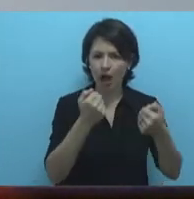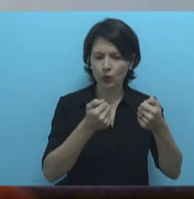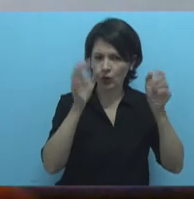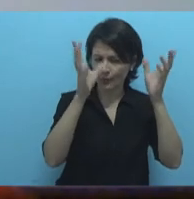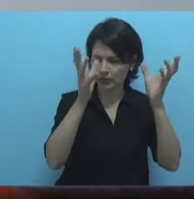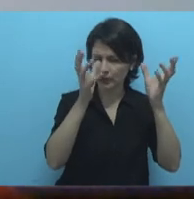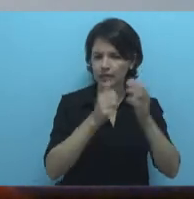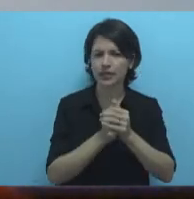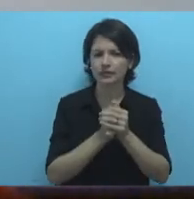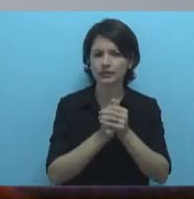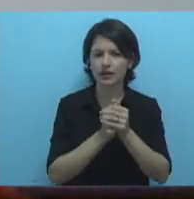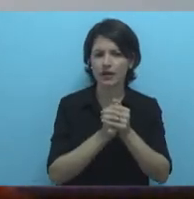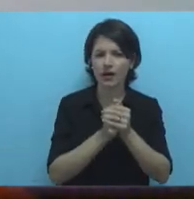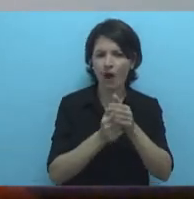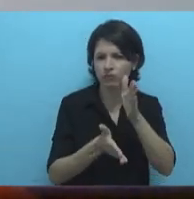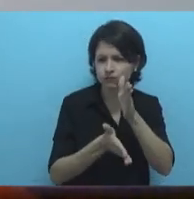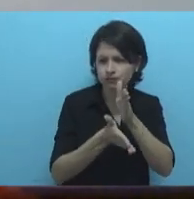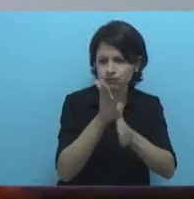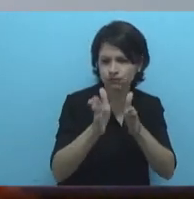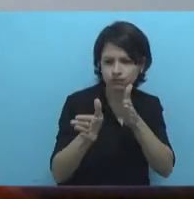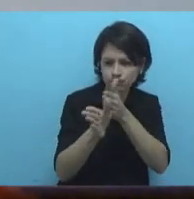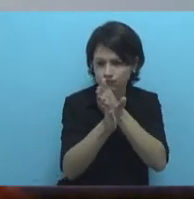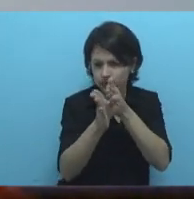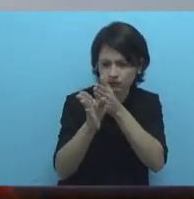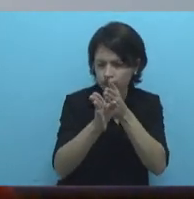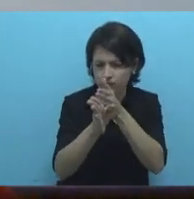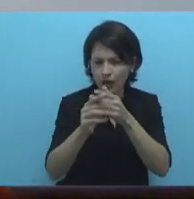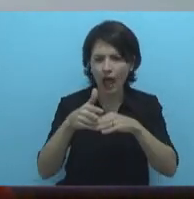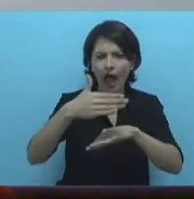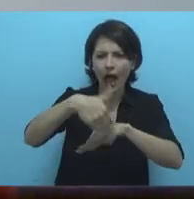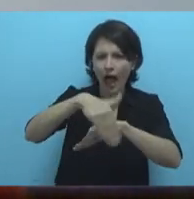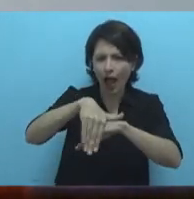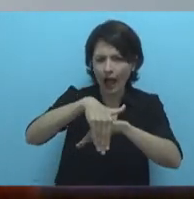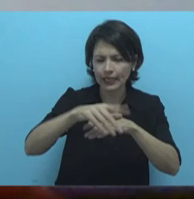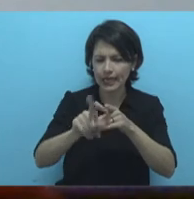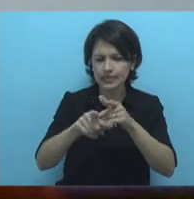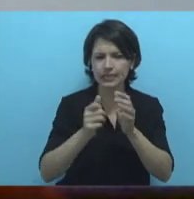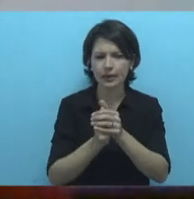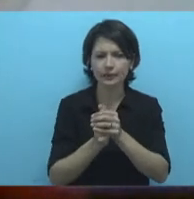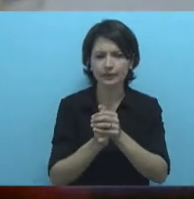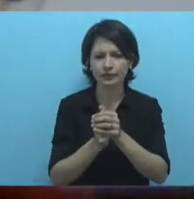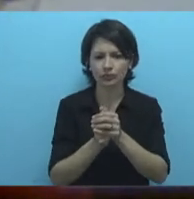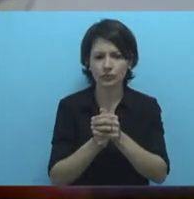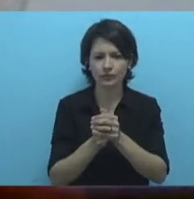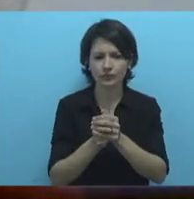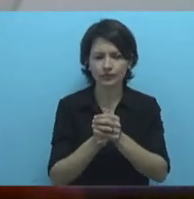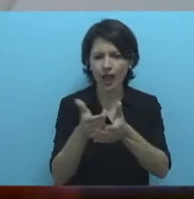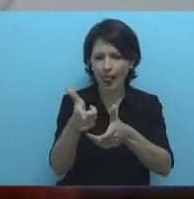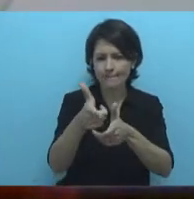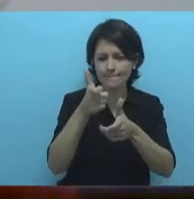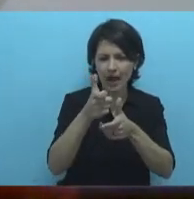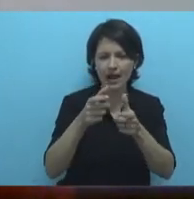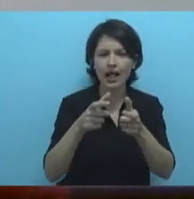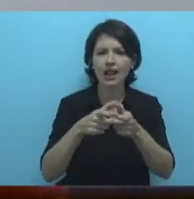los persiguen y en la vía pública detonan incluso descargan el arma anti